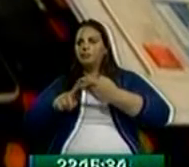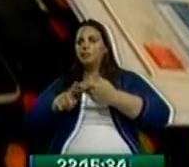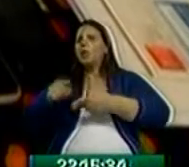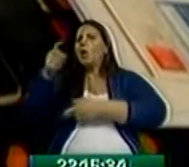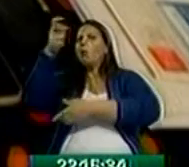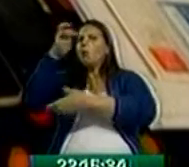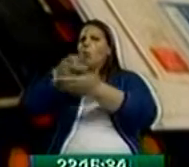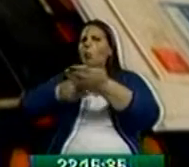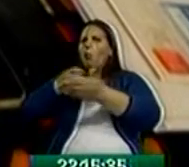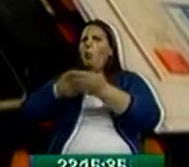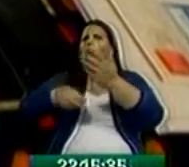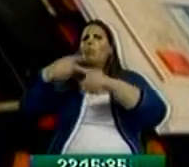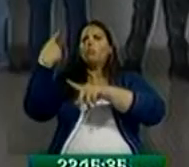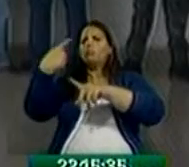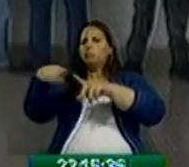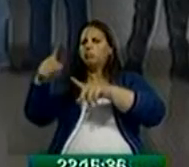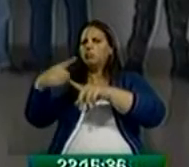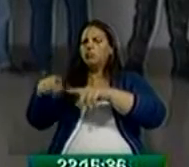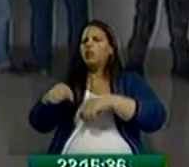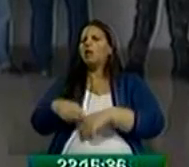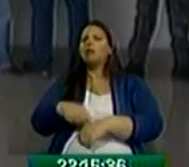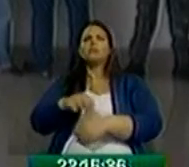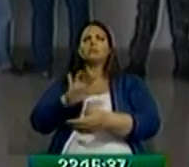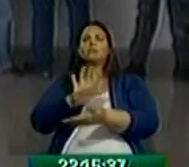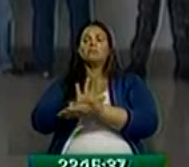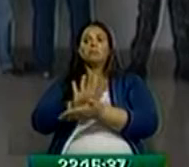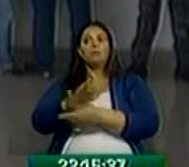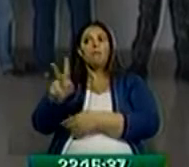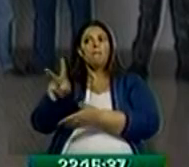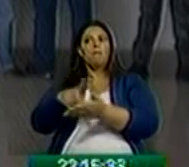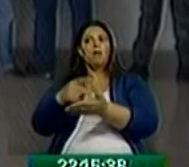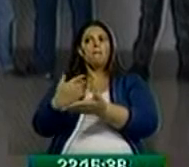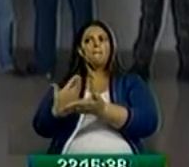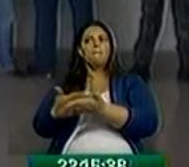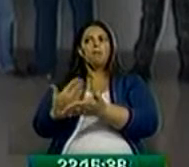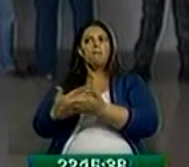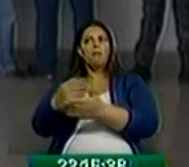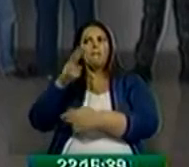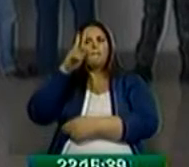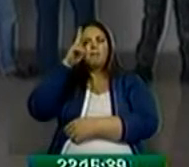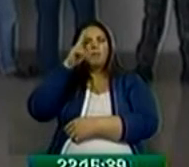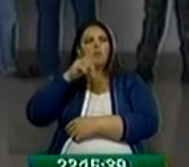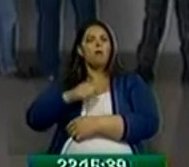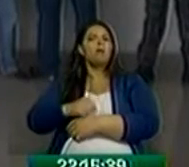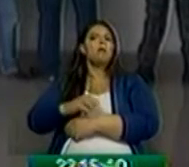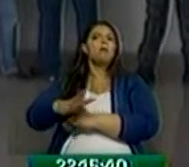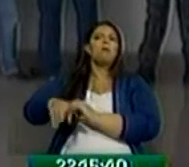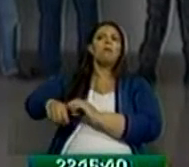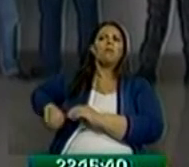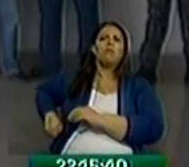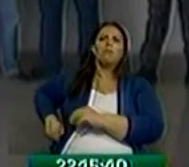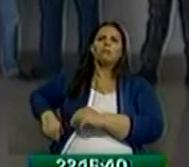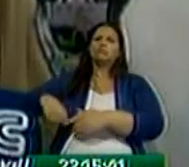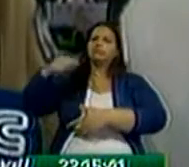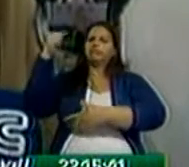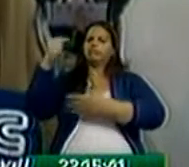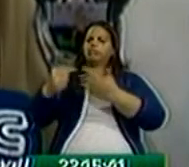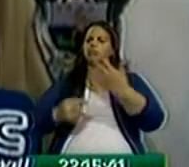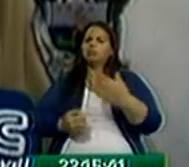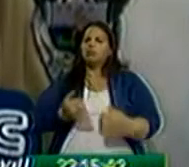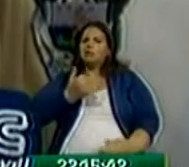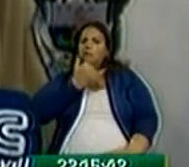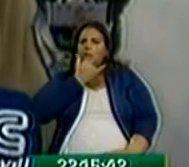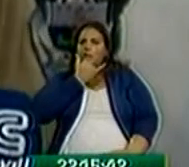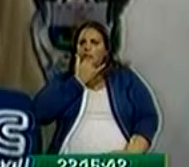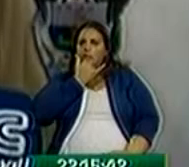elementos digitales y otros insumos. De otra parte, en Manabí fue capturada una presunta organización delictiva que se hacía llamar Los Criollos. Dedicada